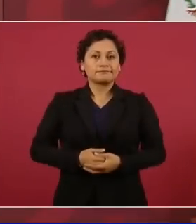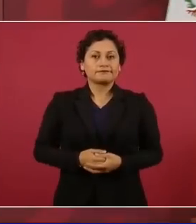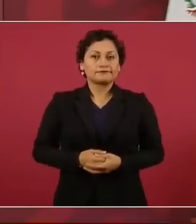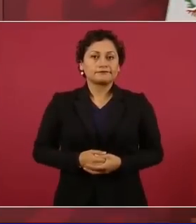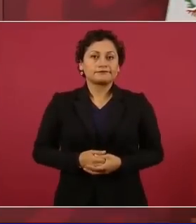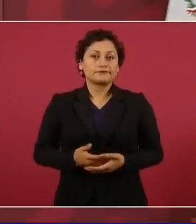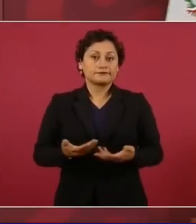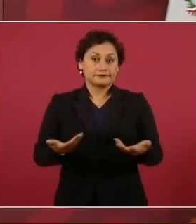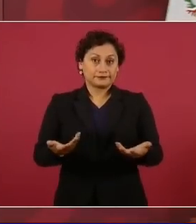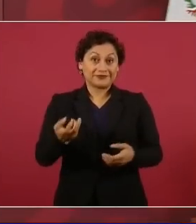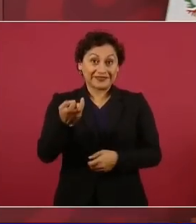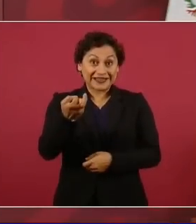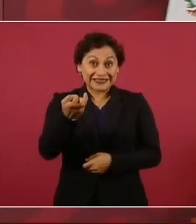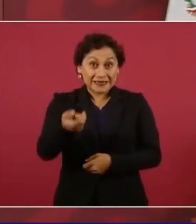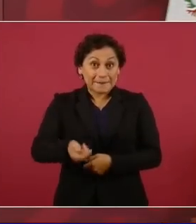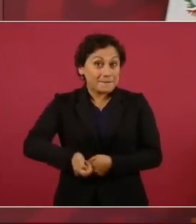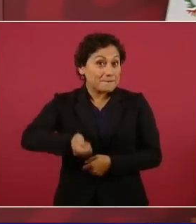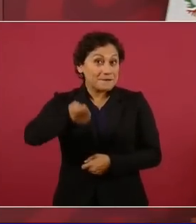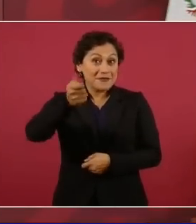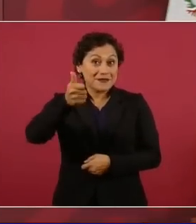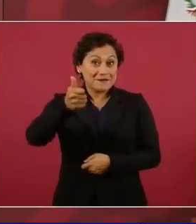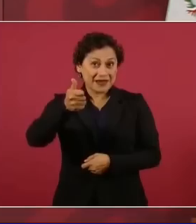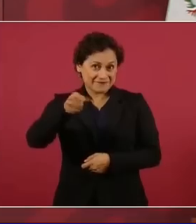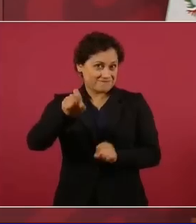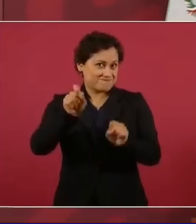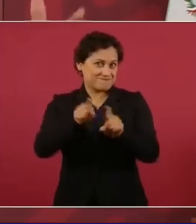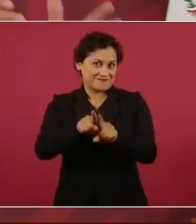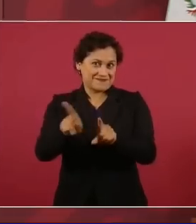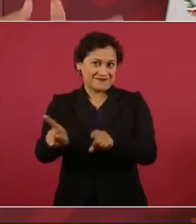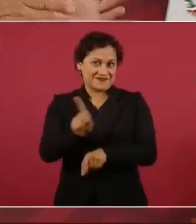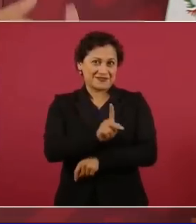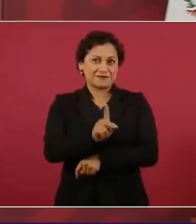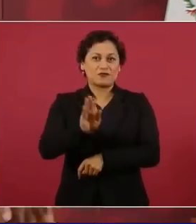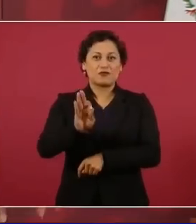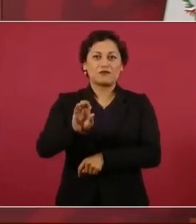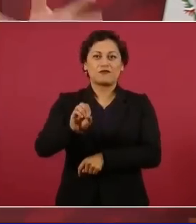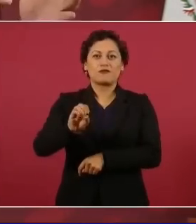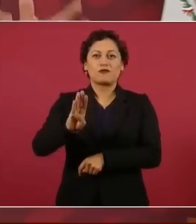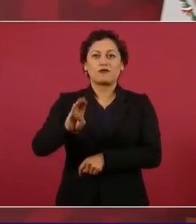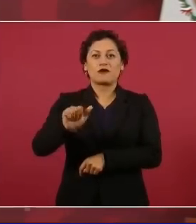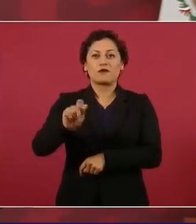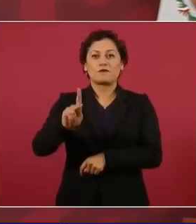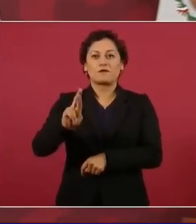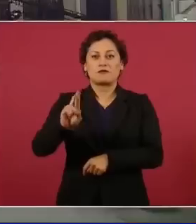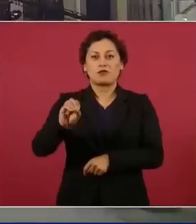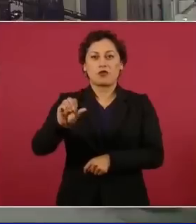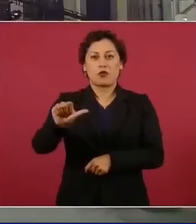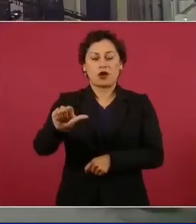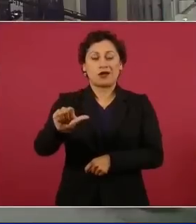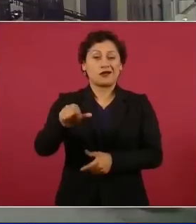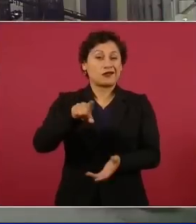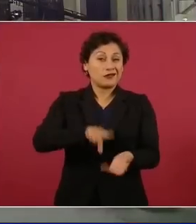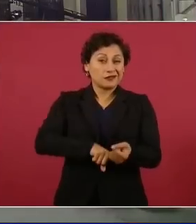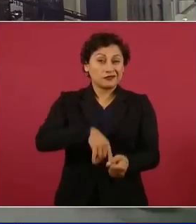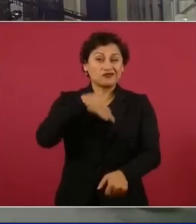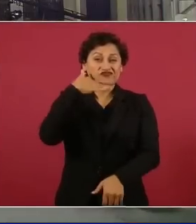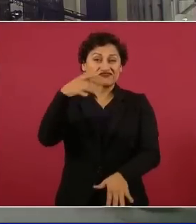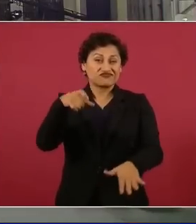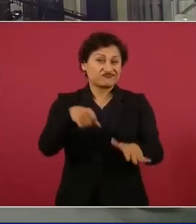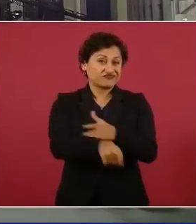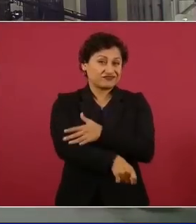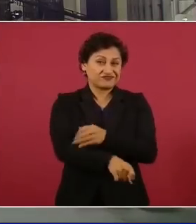Ese es el primer FOBAPROA, que también está vinculado con la corrupción, porque el hermano de